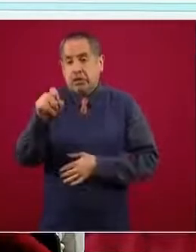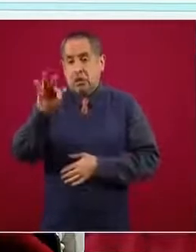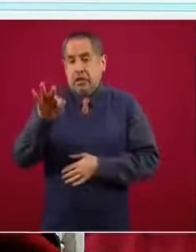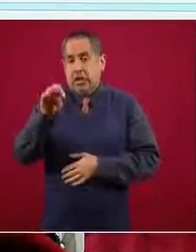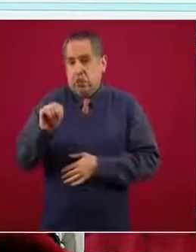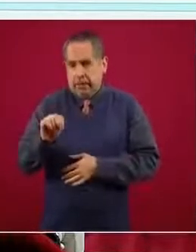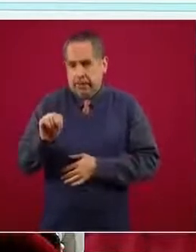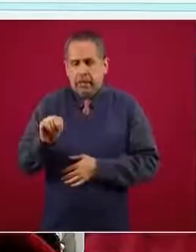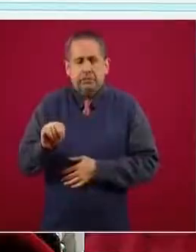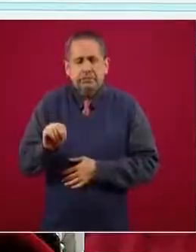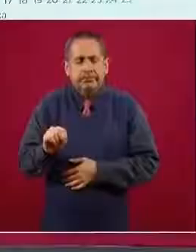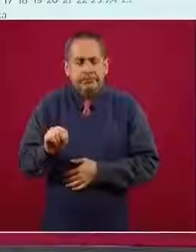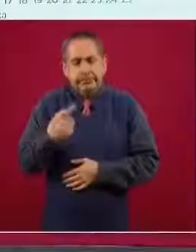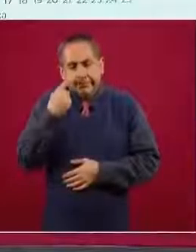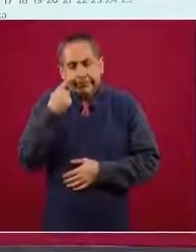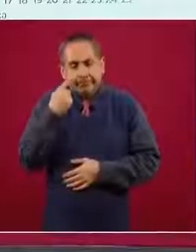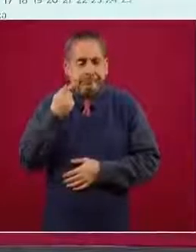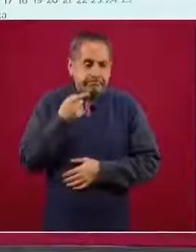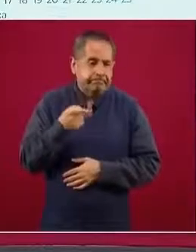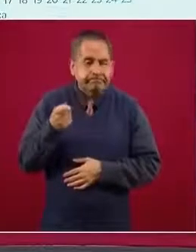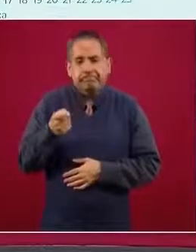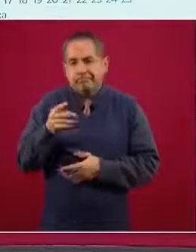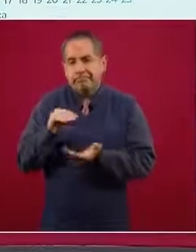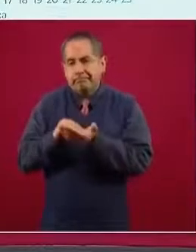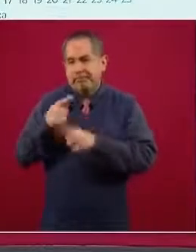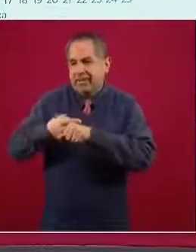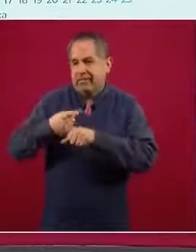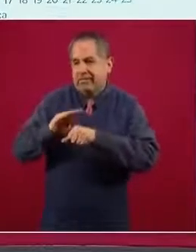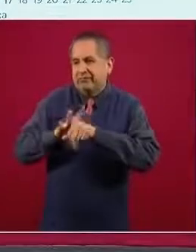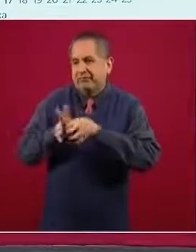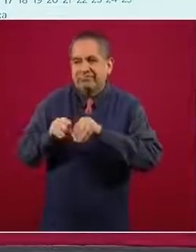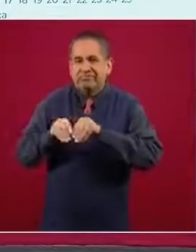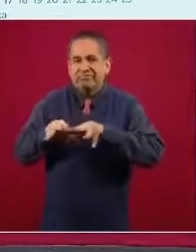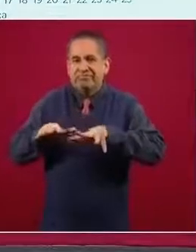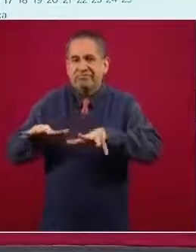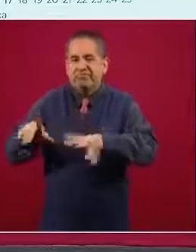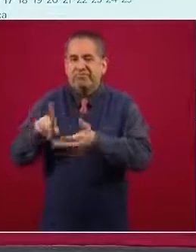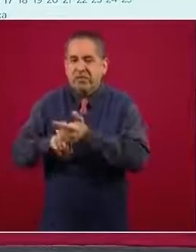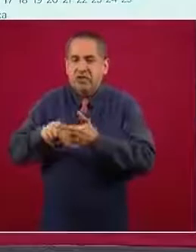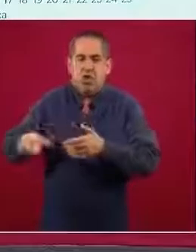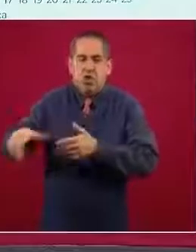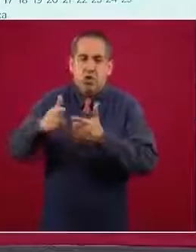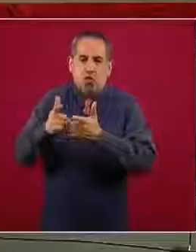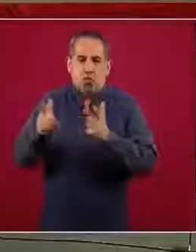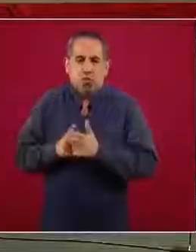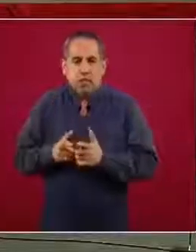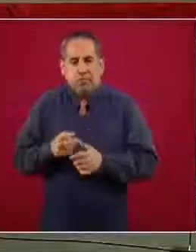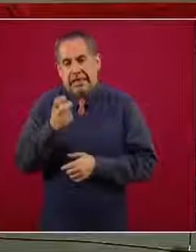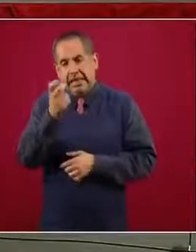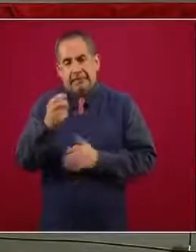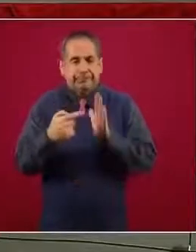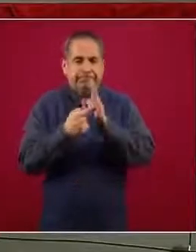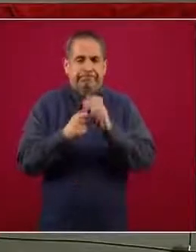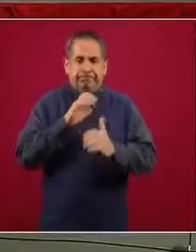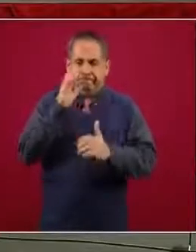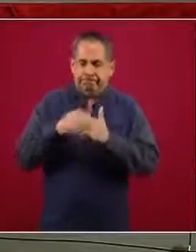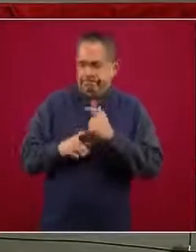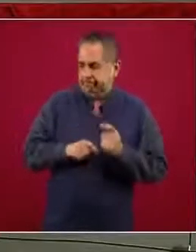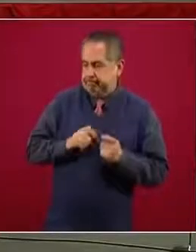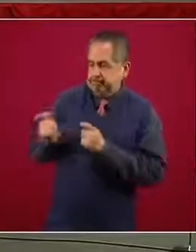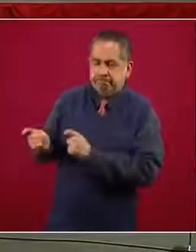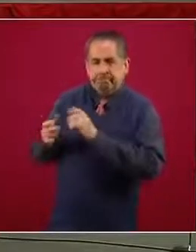5,149, lo cual también nos habla de la afectación que puede tener este grupo de edad. Con este marco, damos paso a la parte